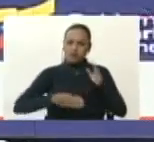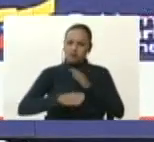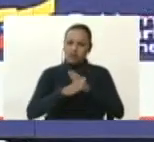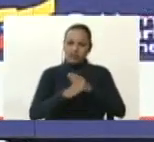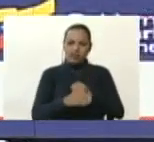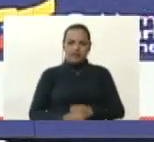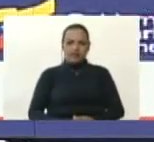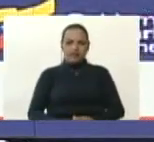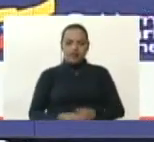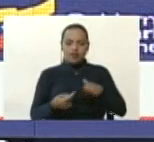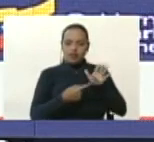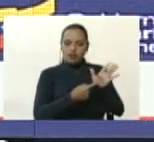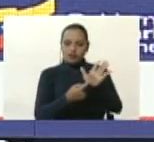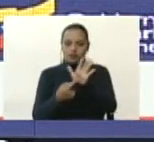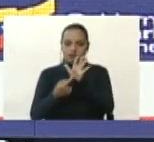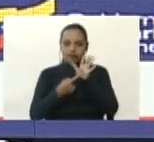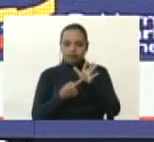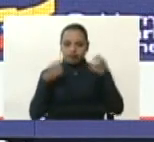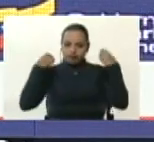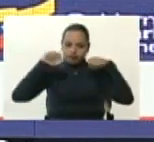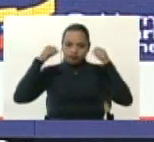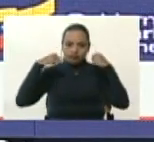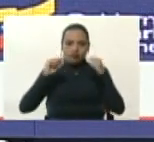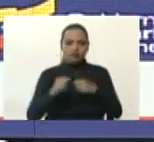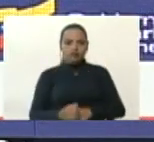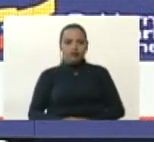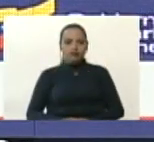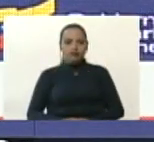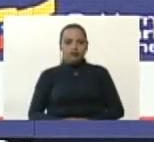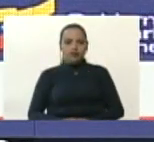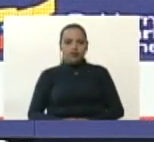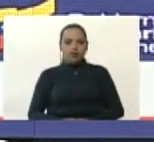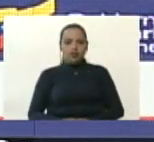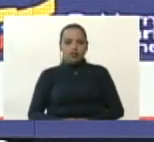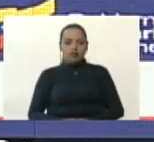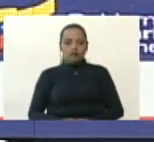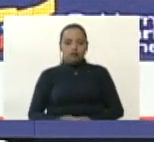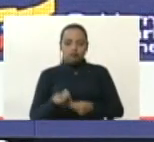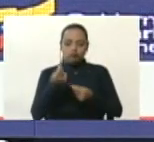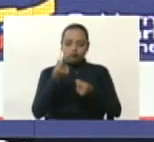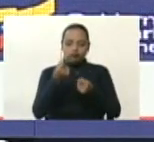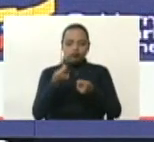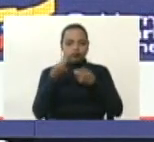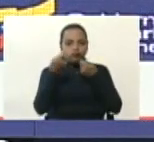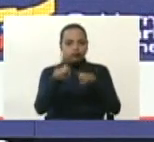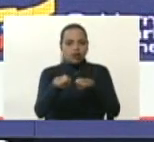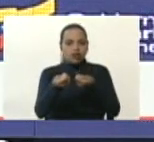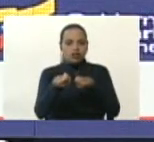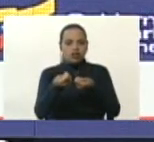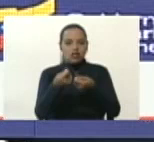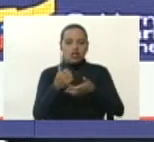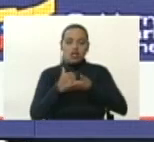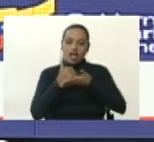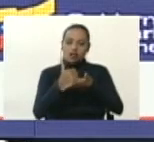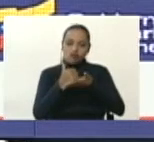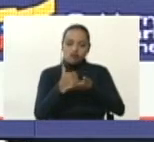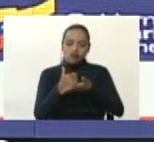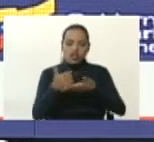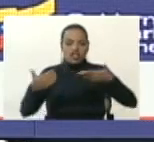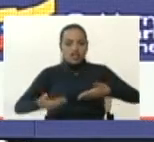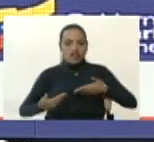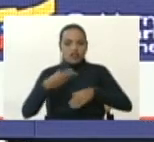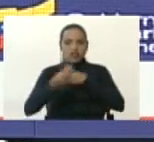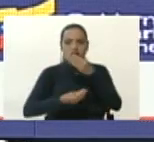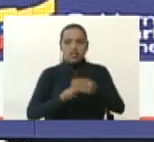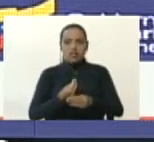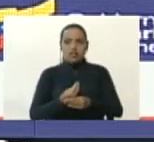para mostrar en la práctica la inversión de estos recursos y el esfuerzo que estamos haciendo a nivel nacional.